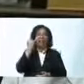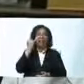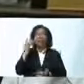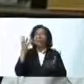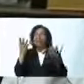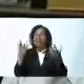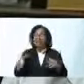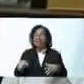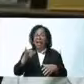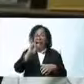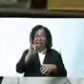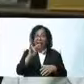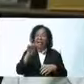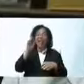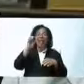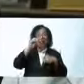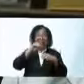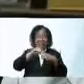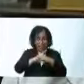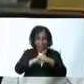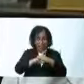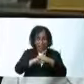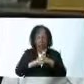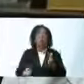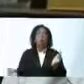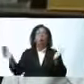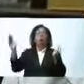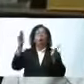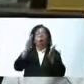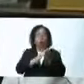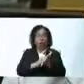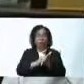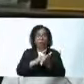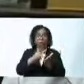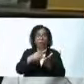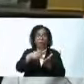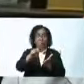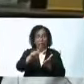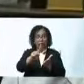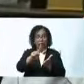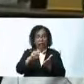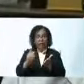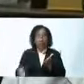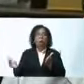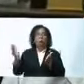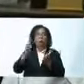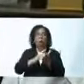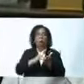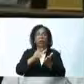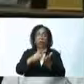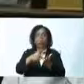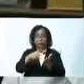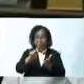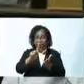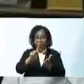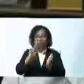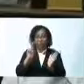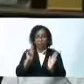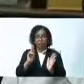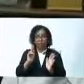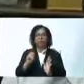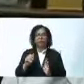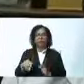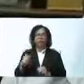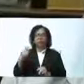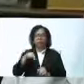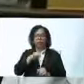el objetivo que busca este proyecto. Cuando escuchamos diferentes sectores, ellos hablaron de que tienen diferentes escalas